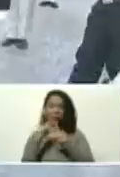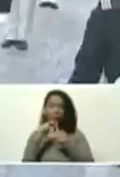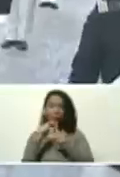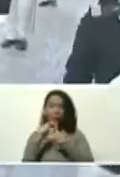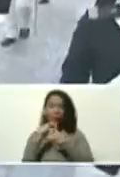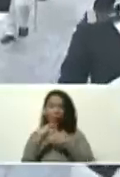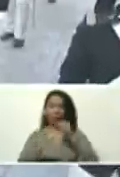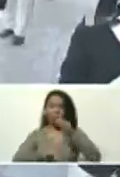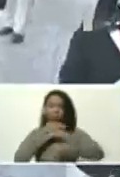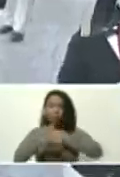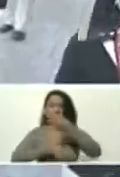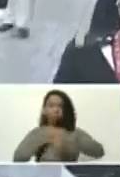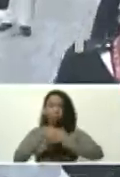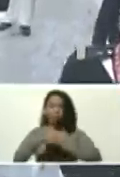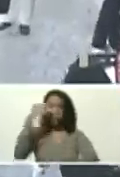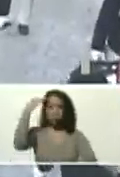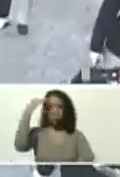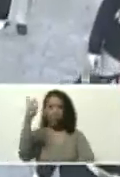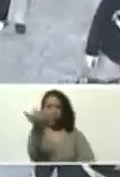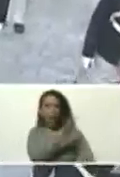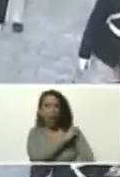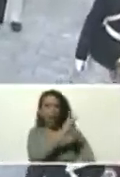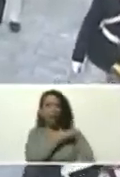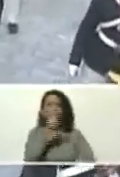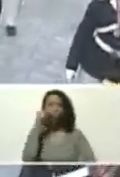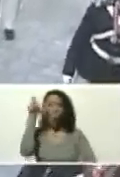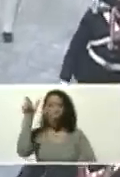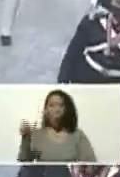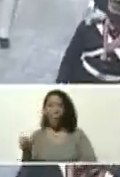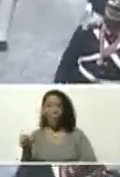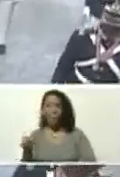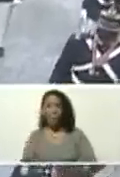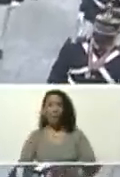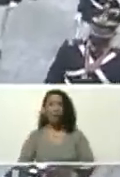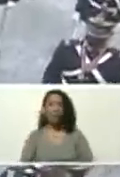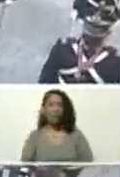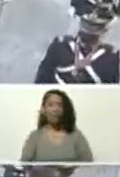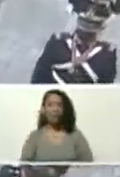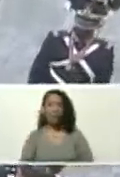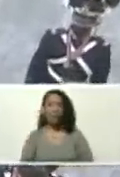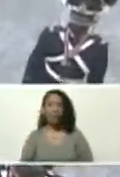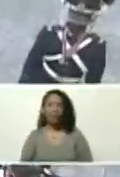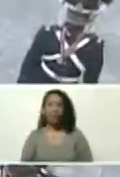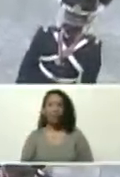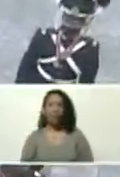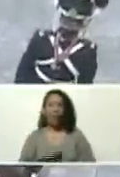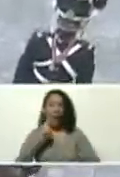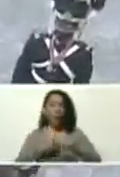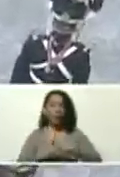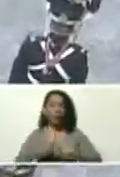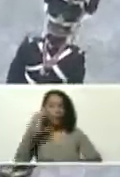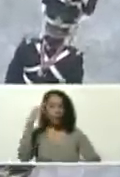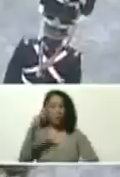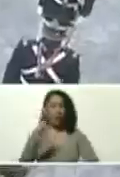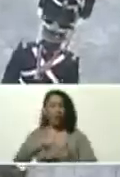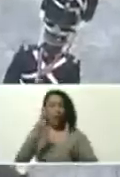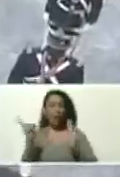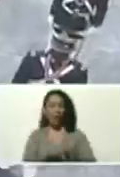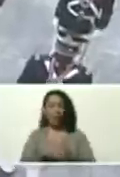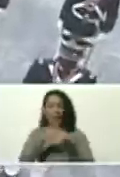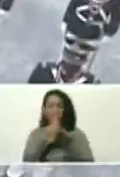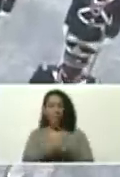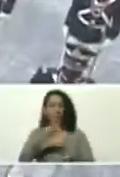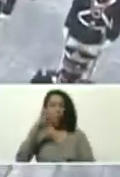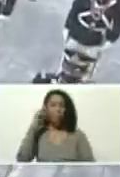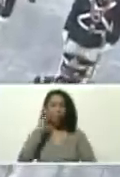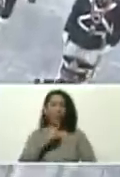el discurso del almirante Alexander Velázquez Bastidas, excomandante general de la Armada